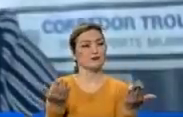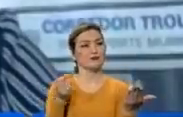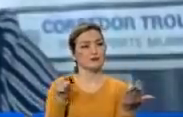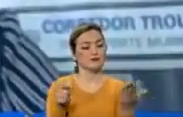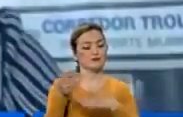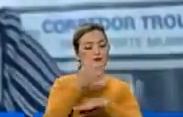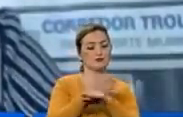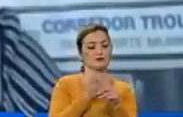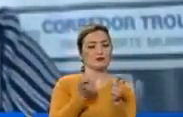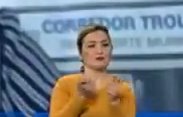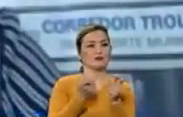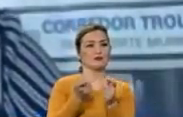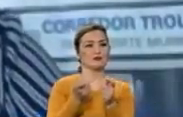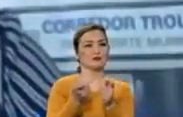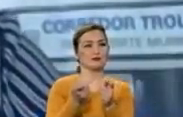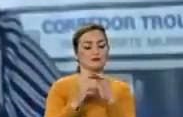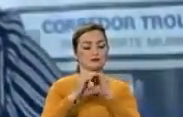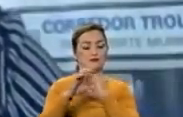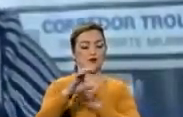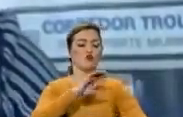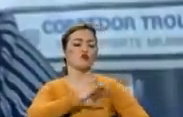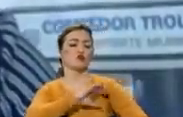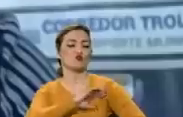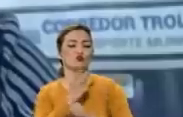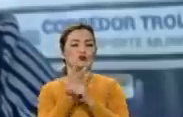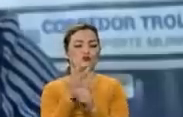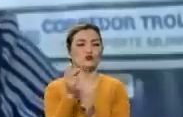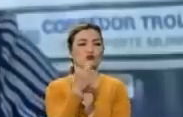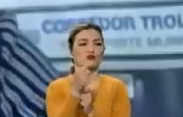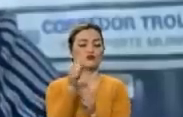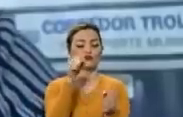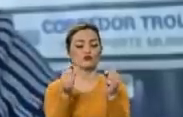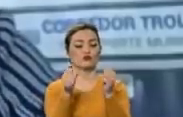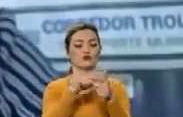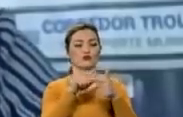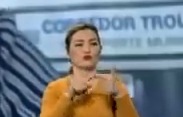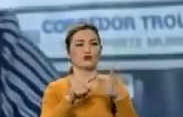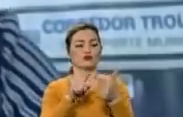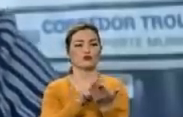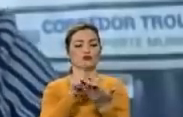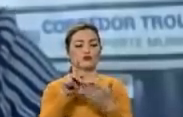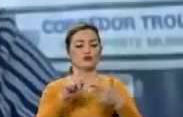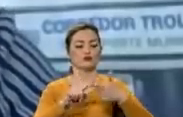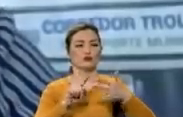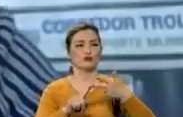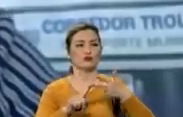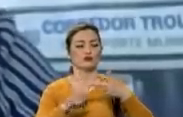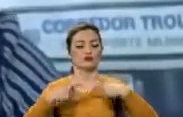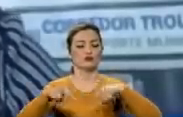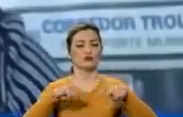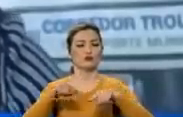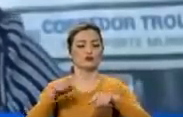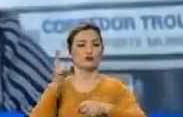esas unidades, nosotros como transporte municipal debemos contar con conductores, con recaudadores, jefes de despacho de